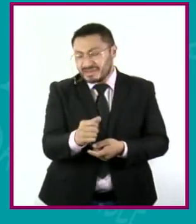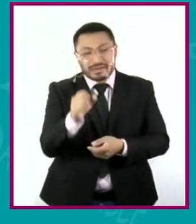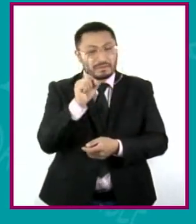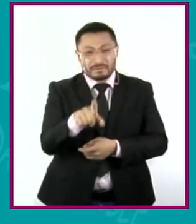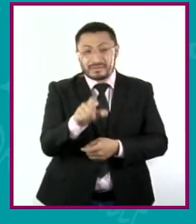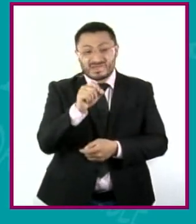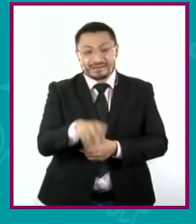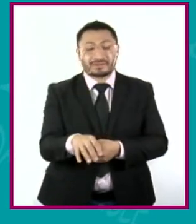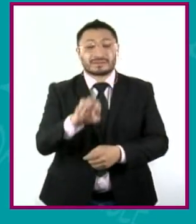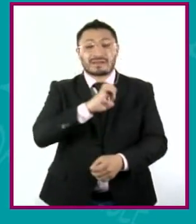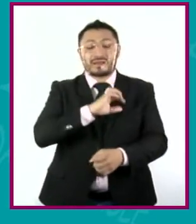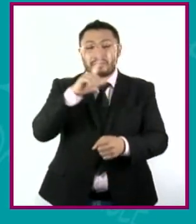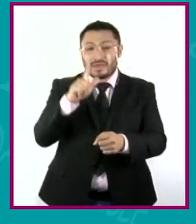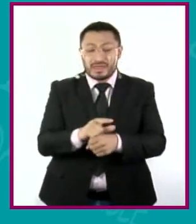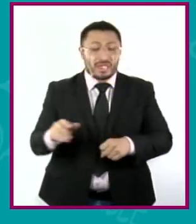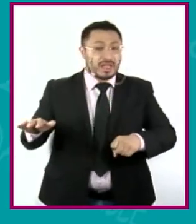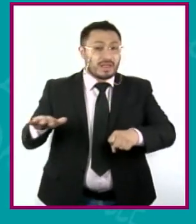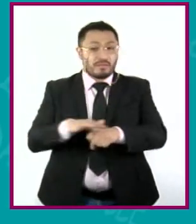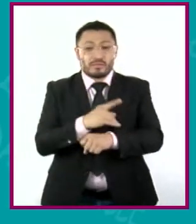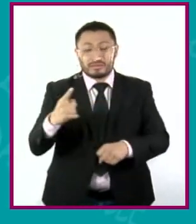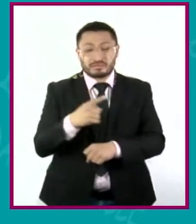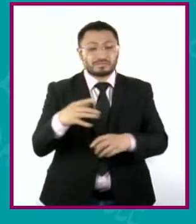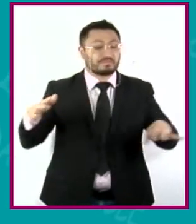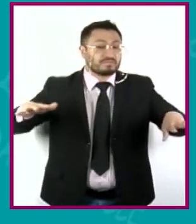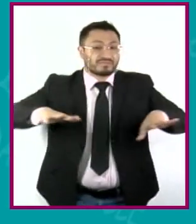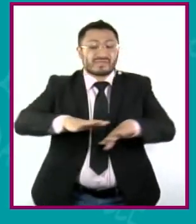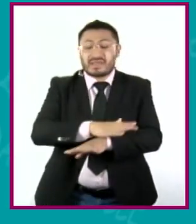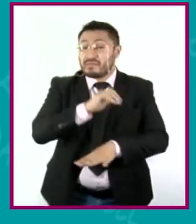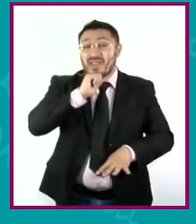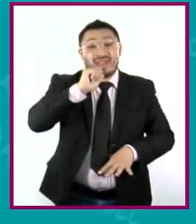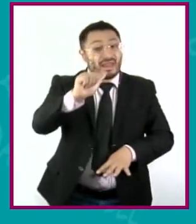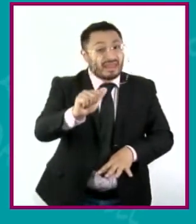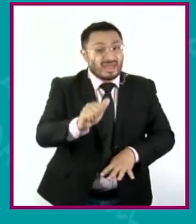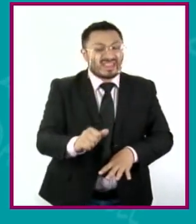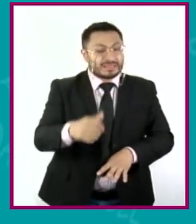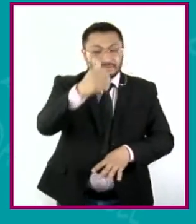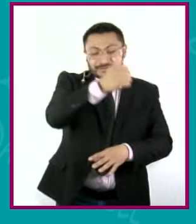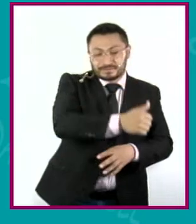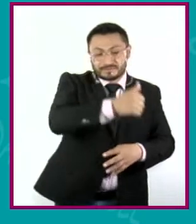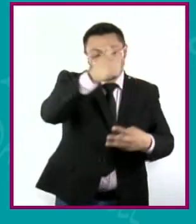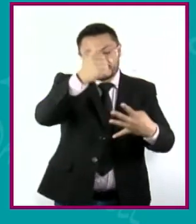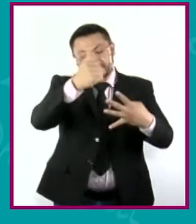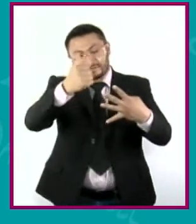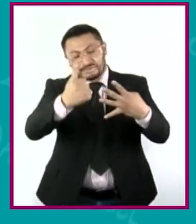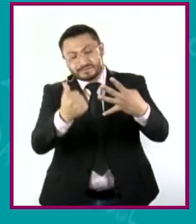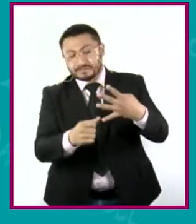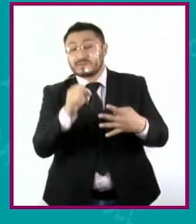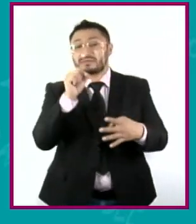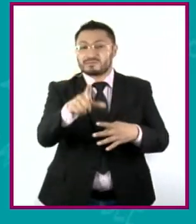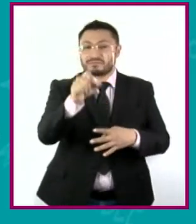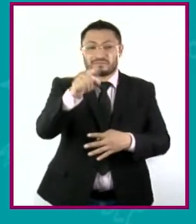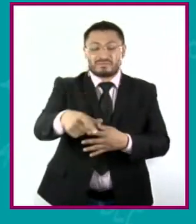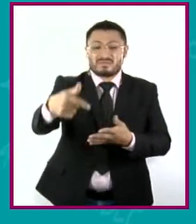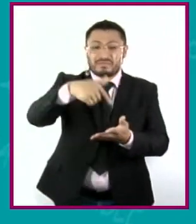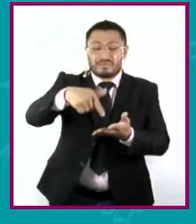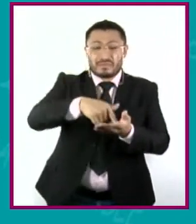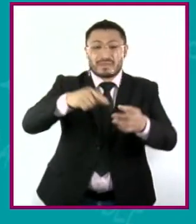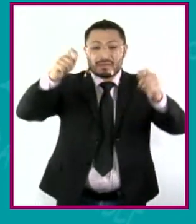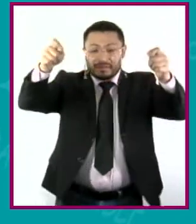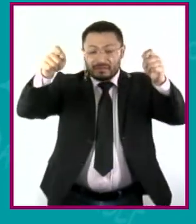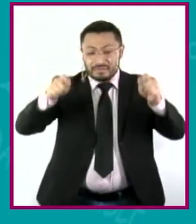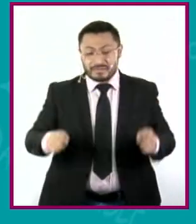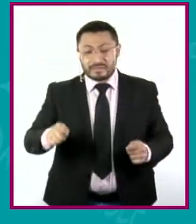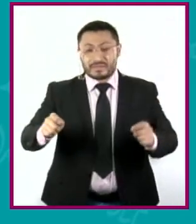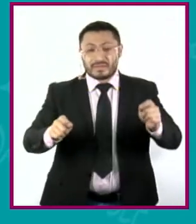especial porque, en realidad, no hace nada a nuestro objeto. Cada punto de la mesa acaba exactamente en la misma posición en que estaba